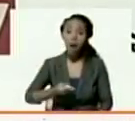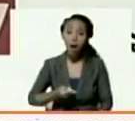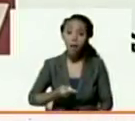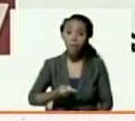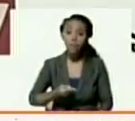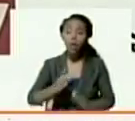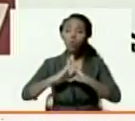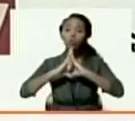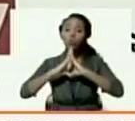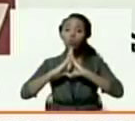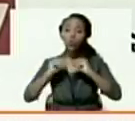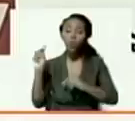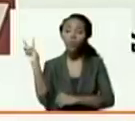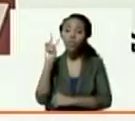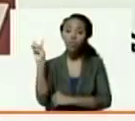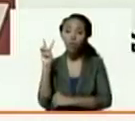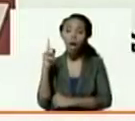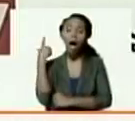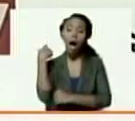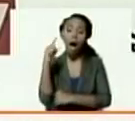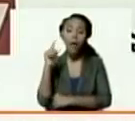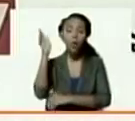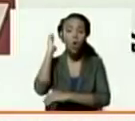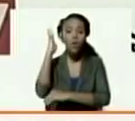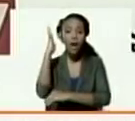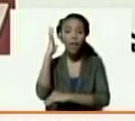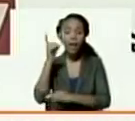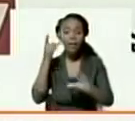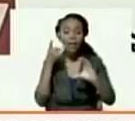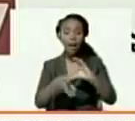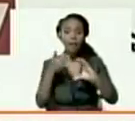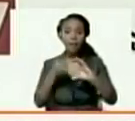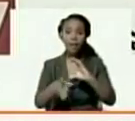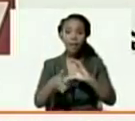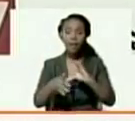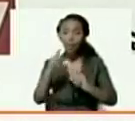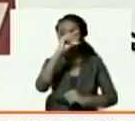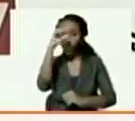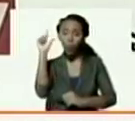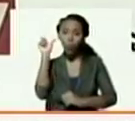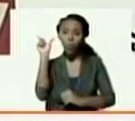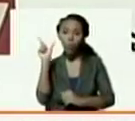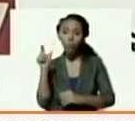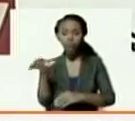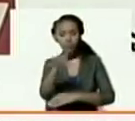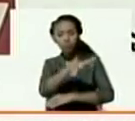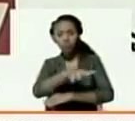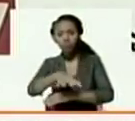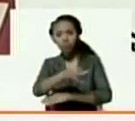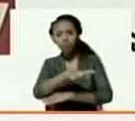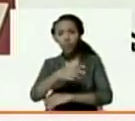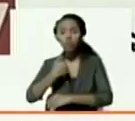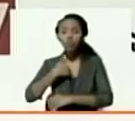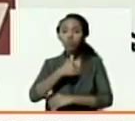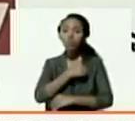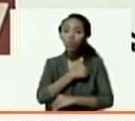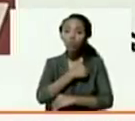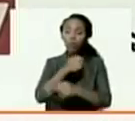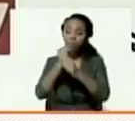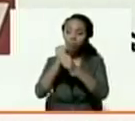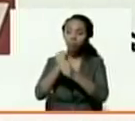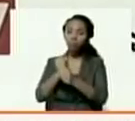en toda Venezuela habrá jornadas de carnetización, jornadas donde estaremos nosotros